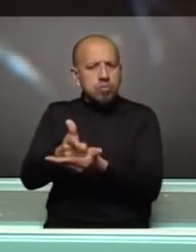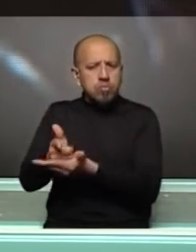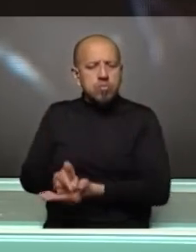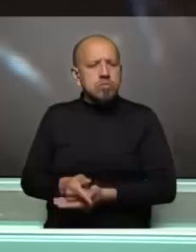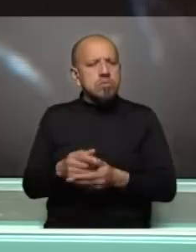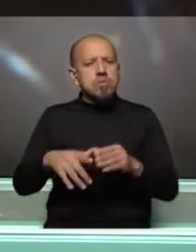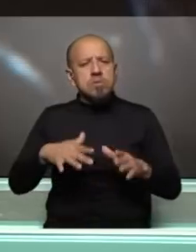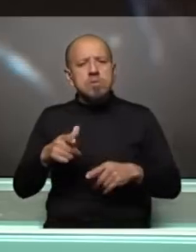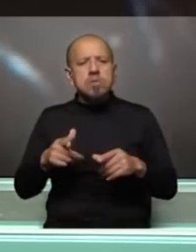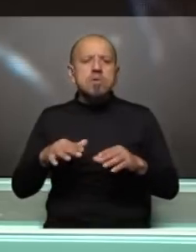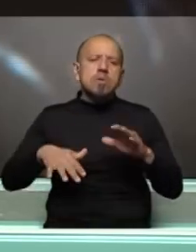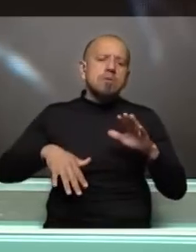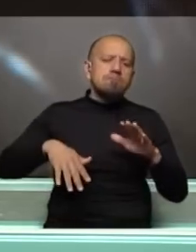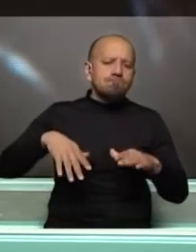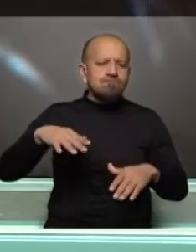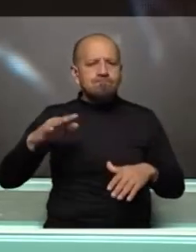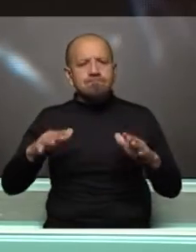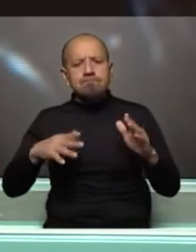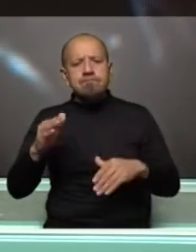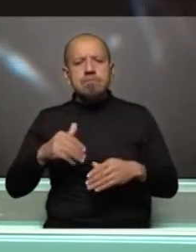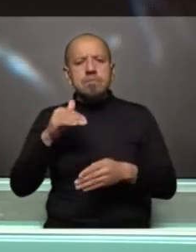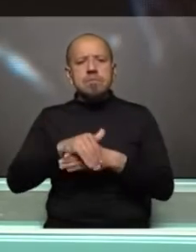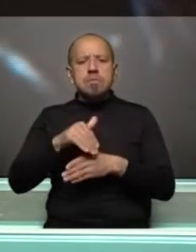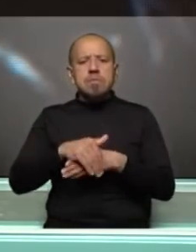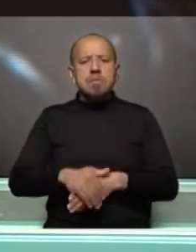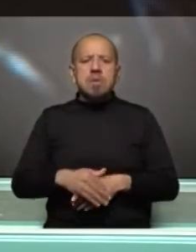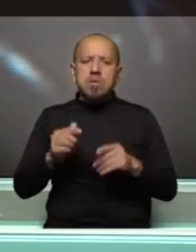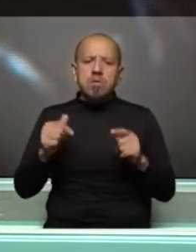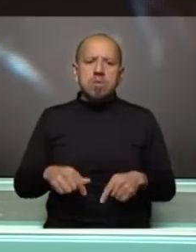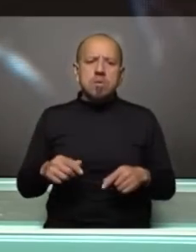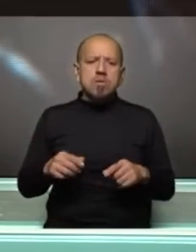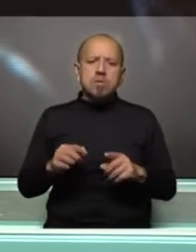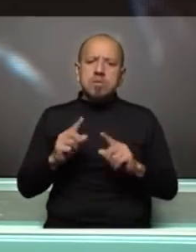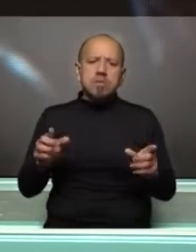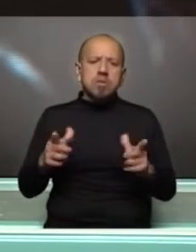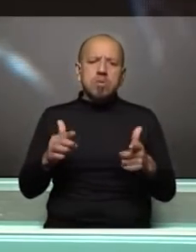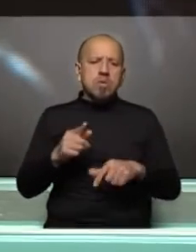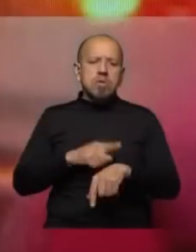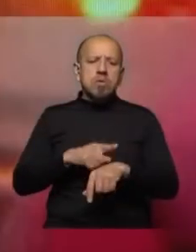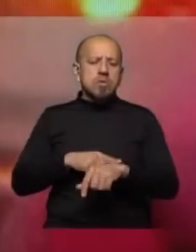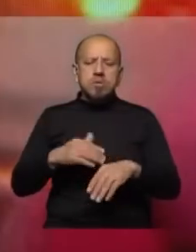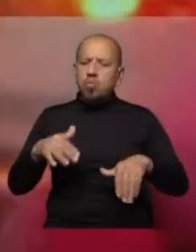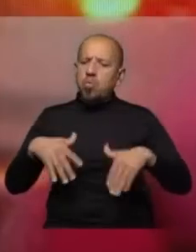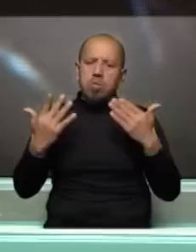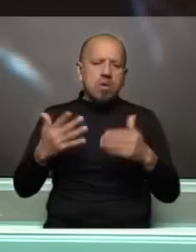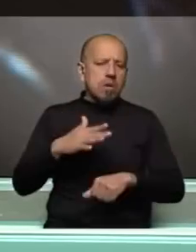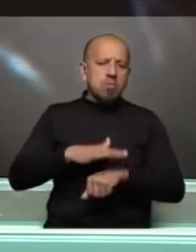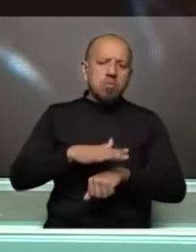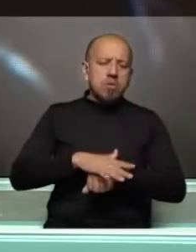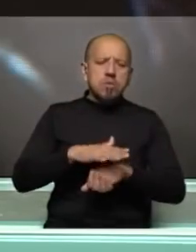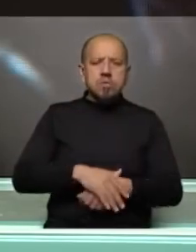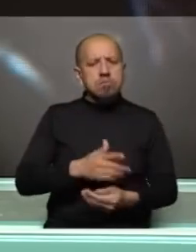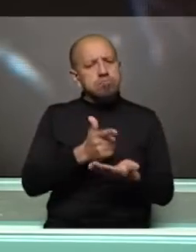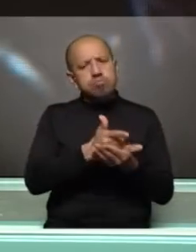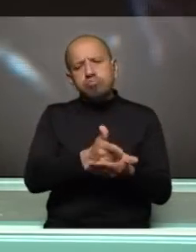un principio eran siempre a veces se daban en el H de la tarde pero hoy ya no es este no hay horario cualquier momento en cualquier momento puede aparecer una